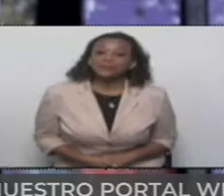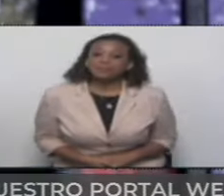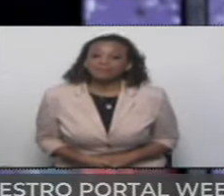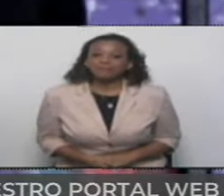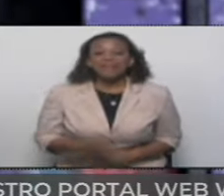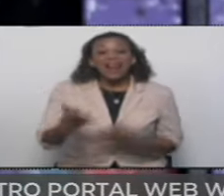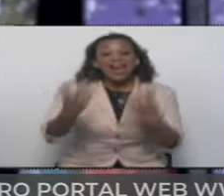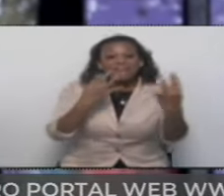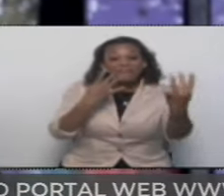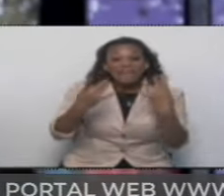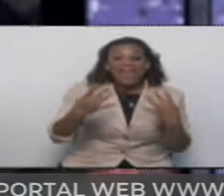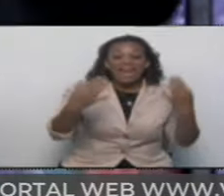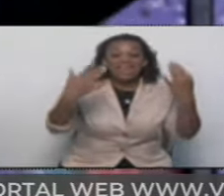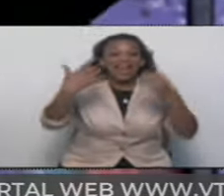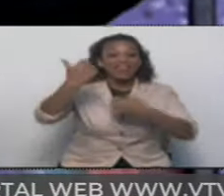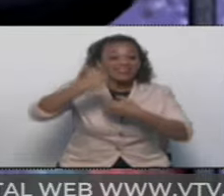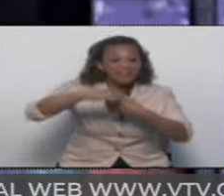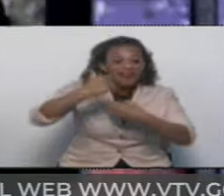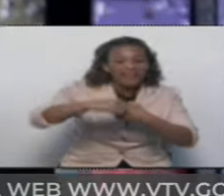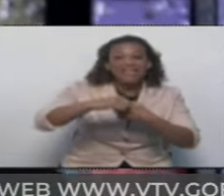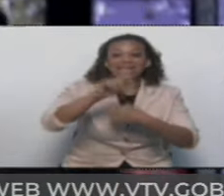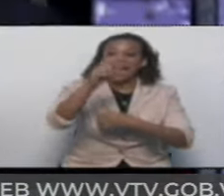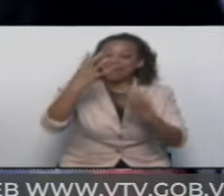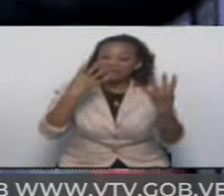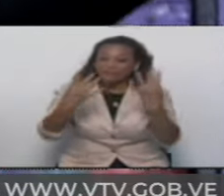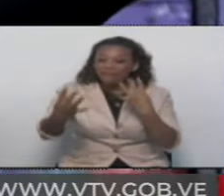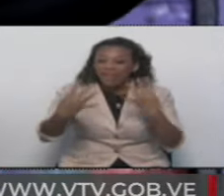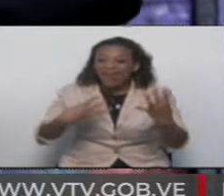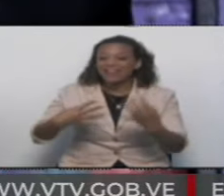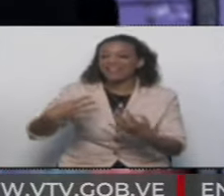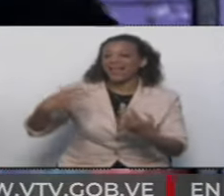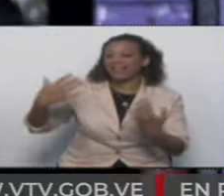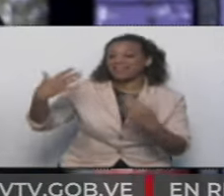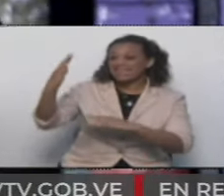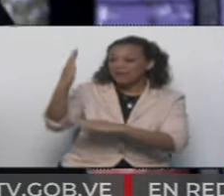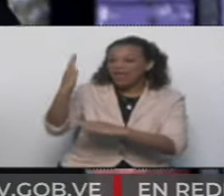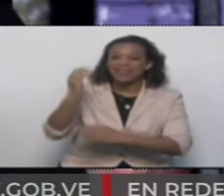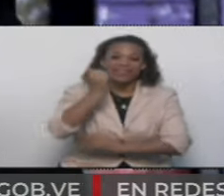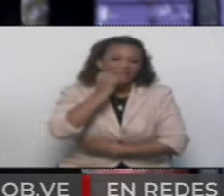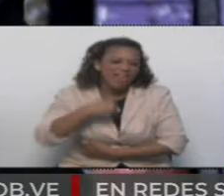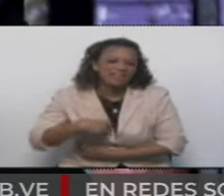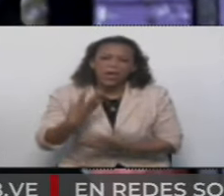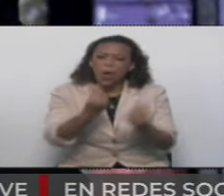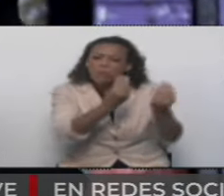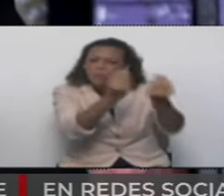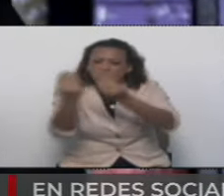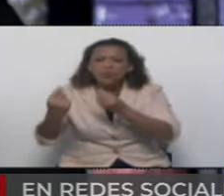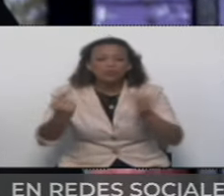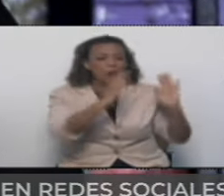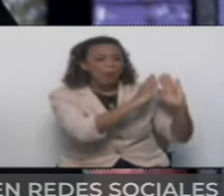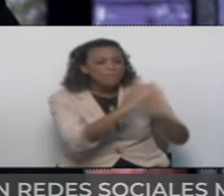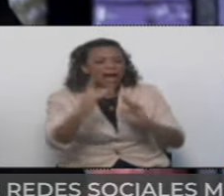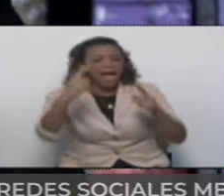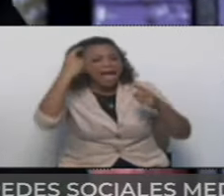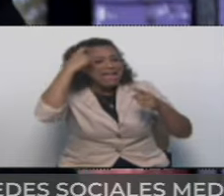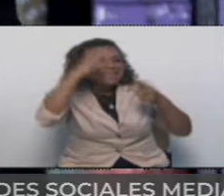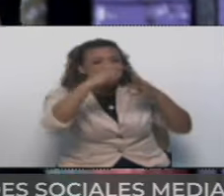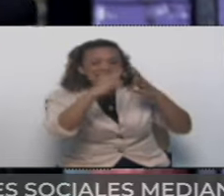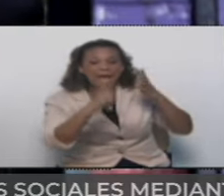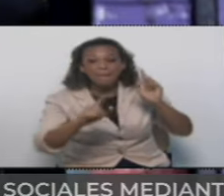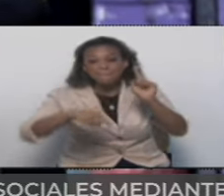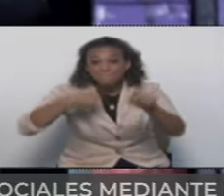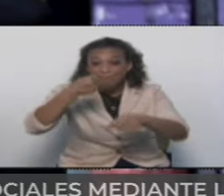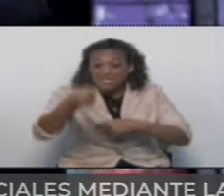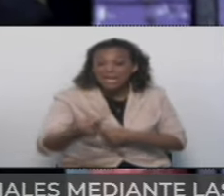ferias de La Chinita, las ferias de Valencia, las ferias de Santa Teresa del Tuy. Y vienen muchísimas cosas más. De verdad que mañana vamos a